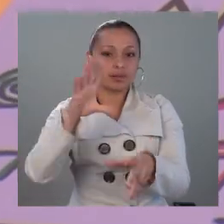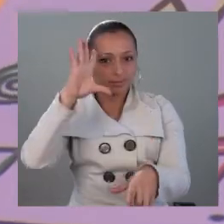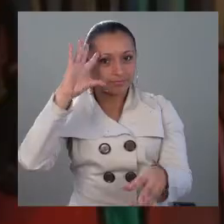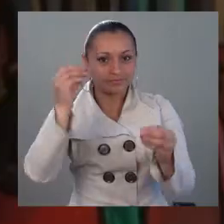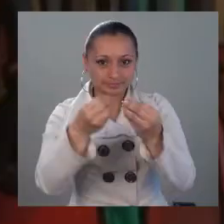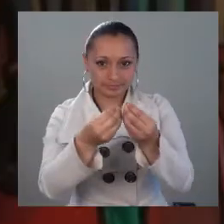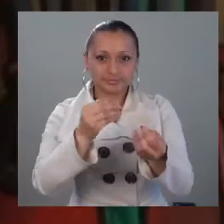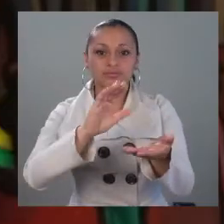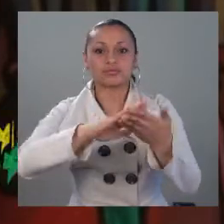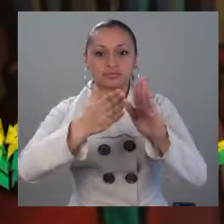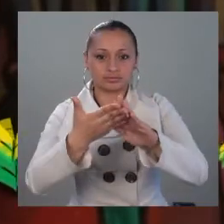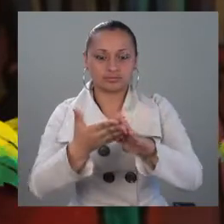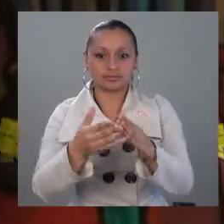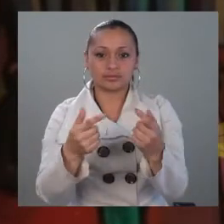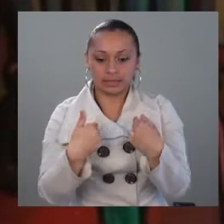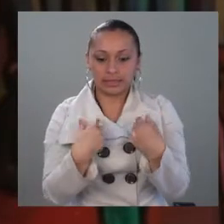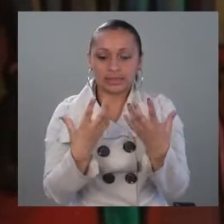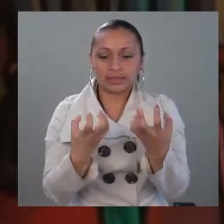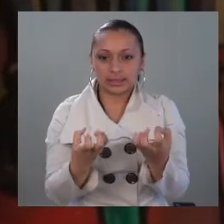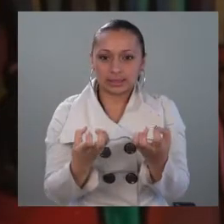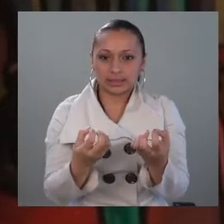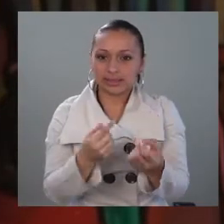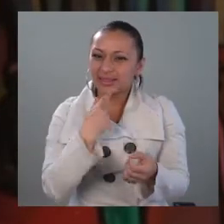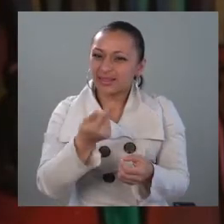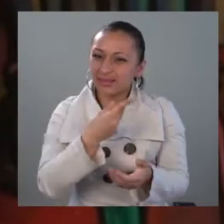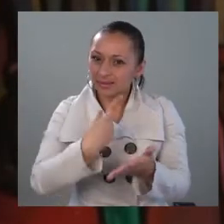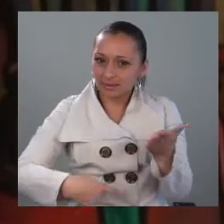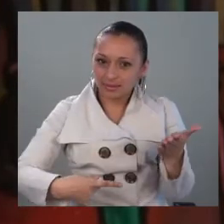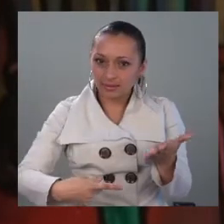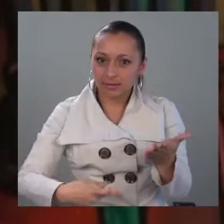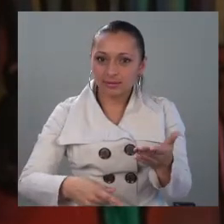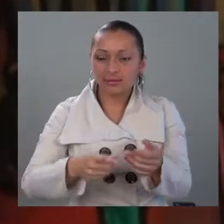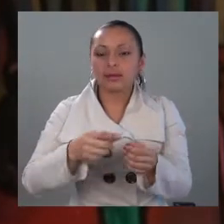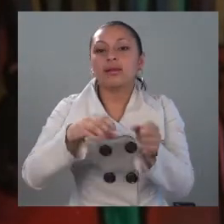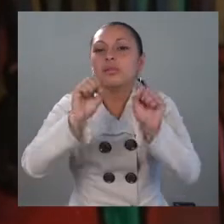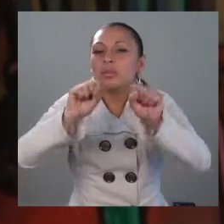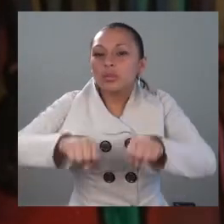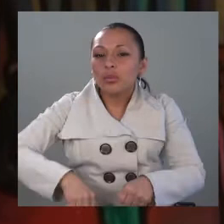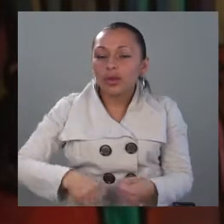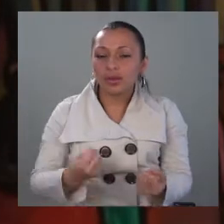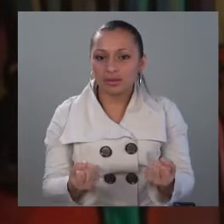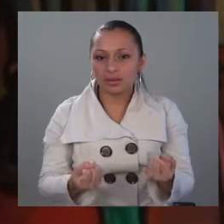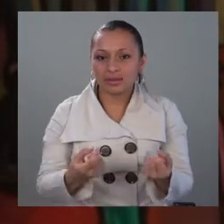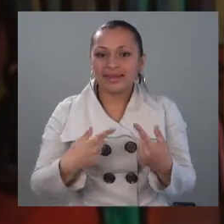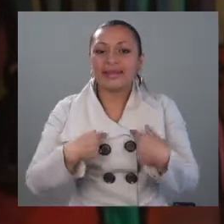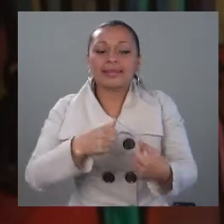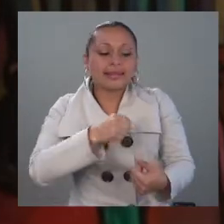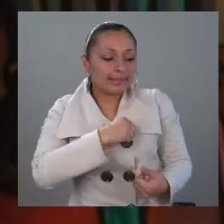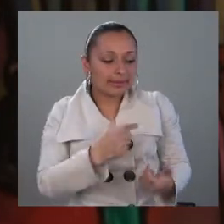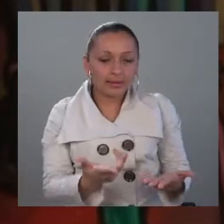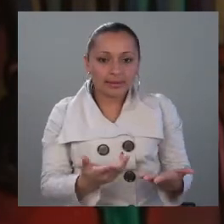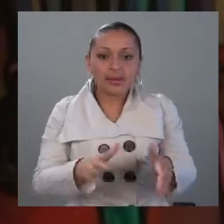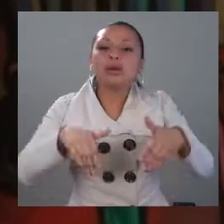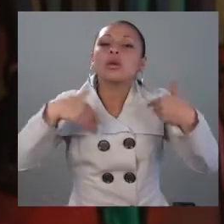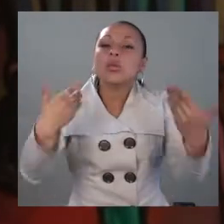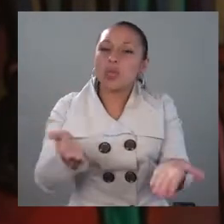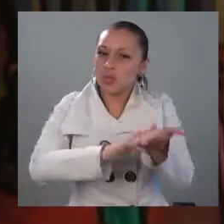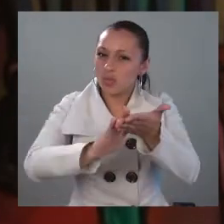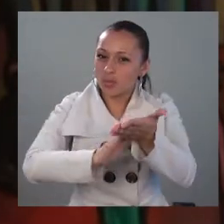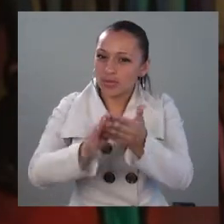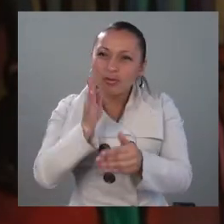paz, tenemos, digamos, un superávit para decir: ¿qué tenemos? ¿Qué podemos mejorar? ¿Y hacia dónde debemos de